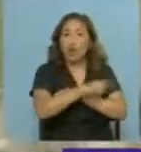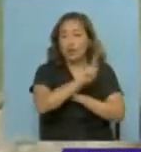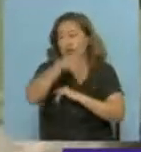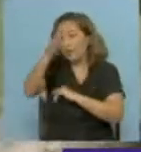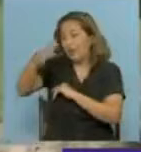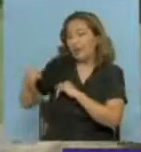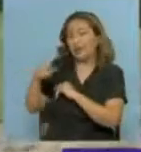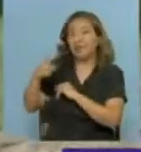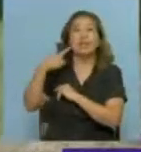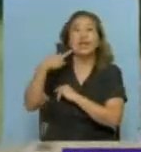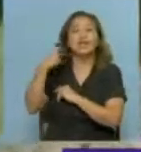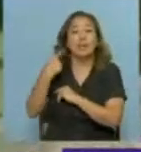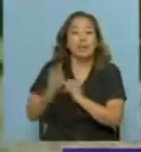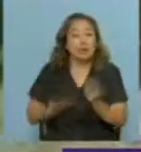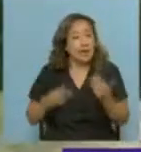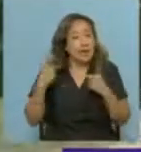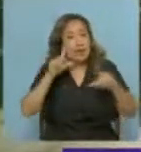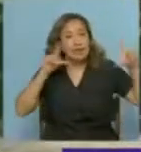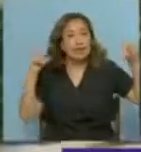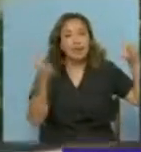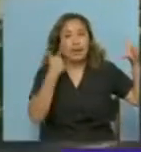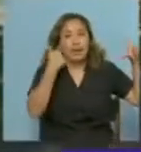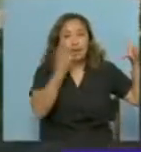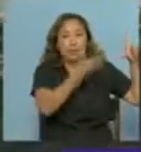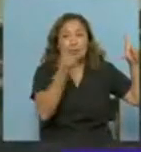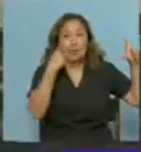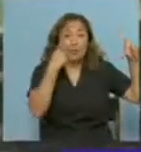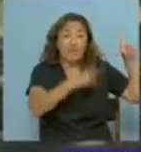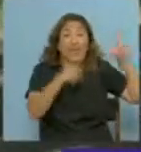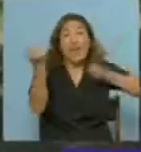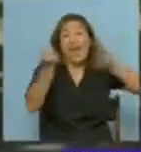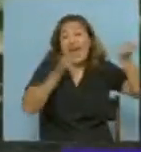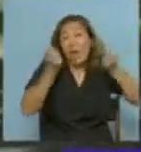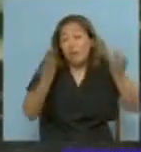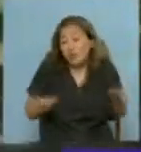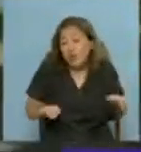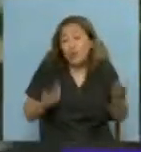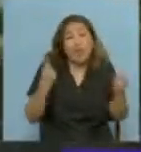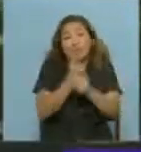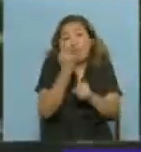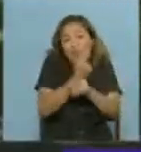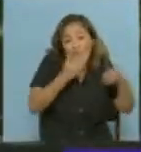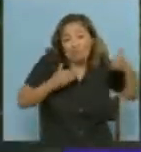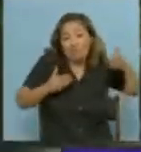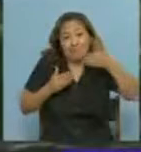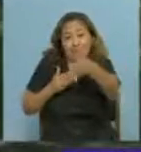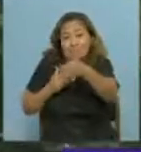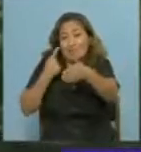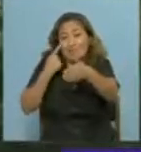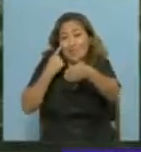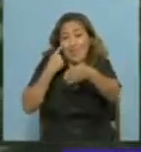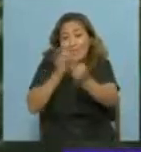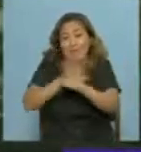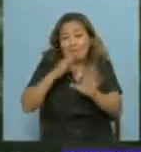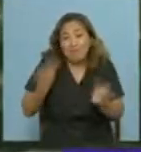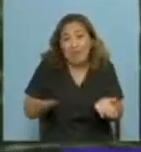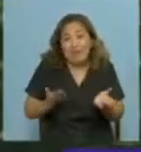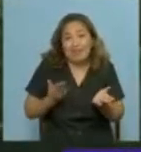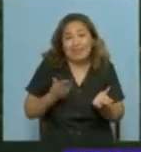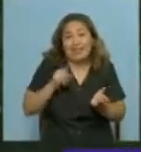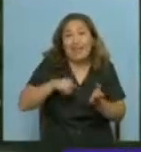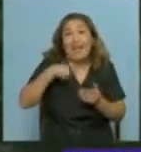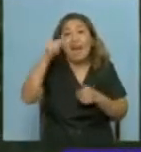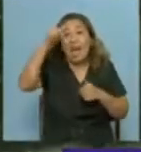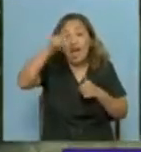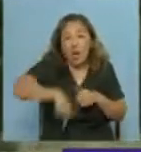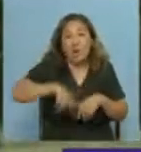la avenida España. Ahí está, Jorge, lo que te decíamos, este auto no podría venir por acá, está contramano